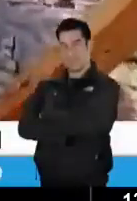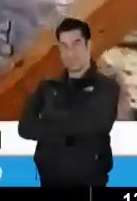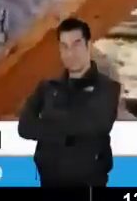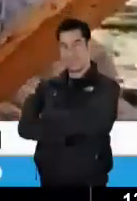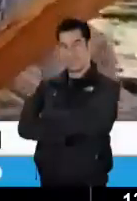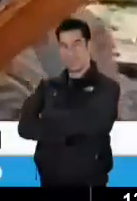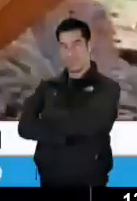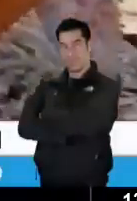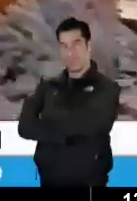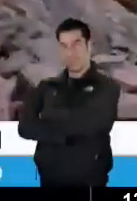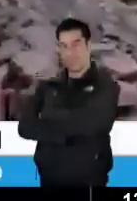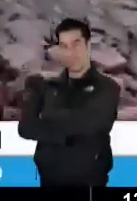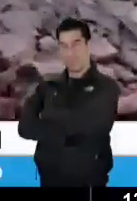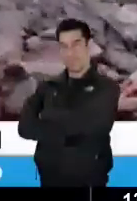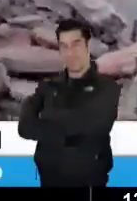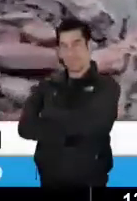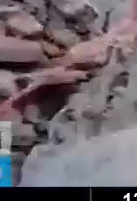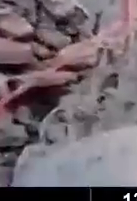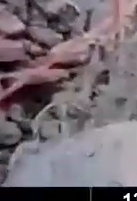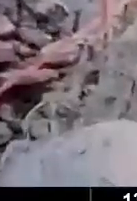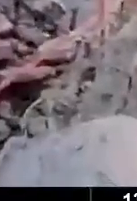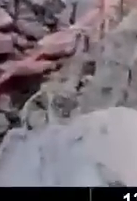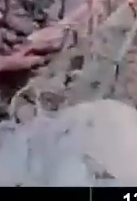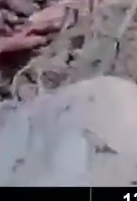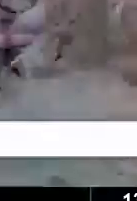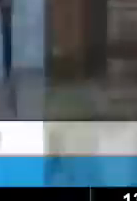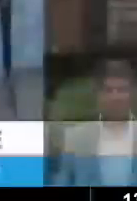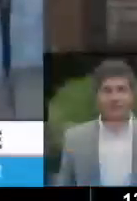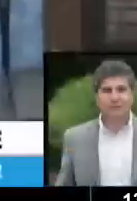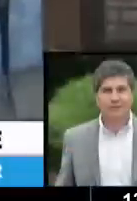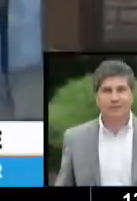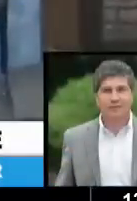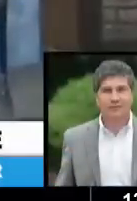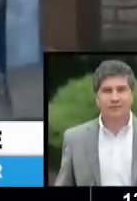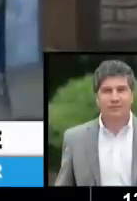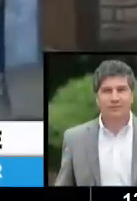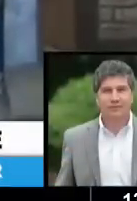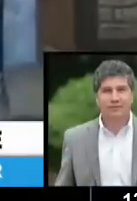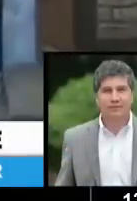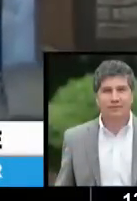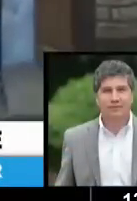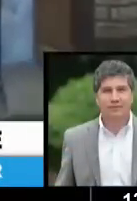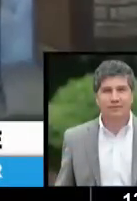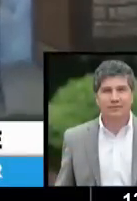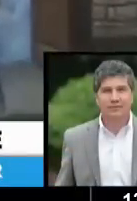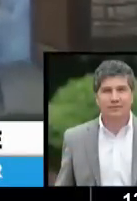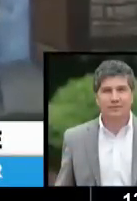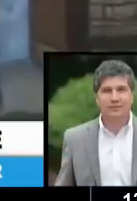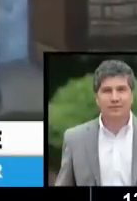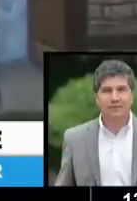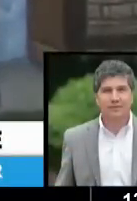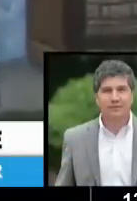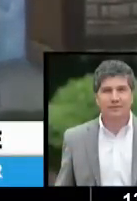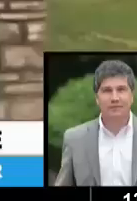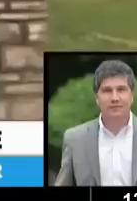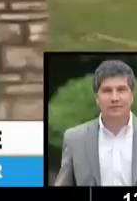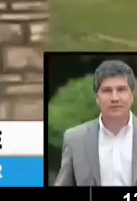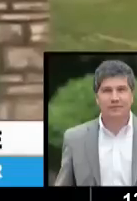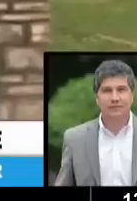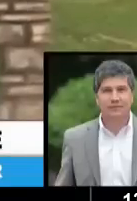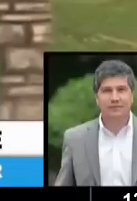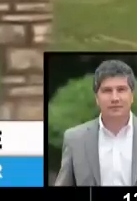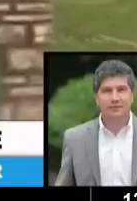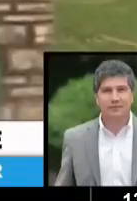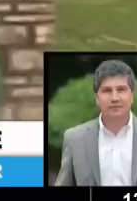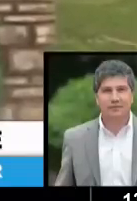de la cultura del narco. Hay veces que puede implementarse vía delegaciones presidenciales, otras veces vía municipalidades.